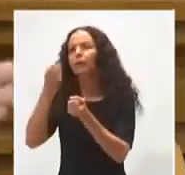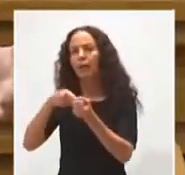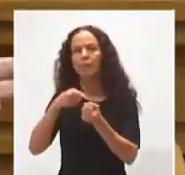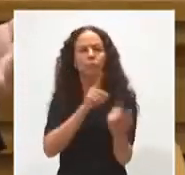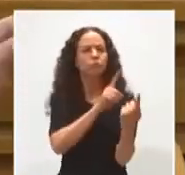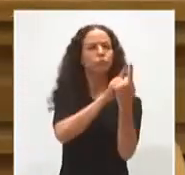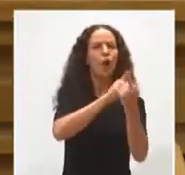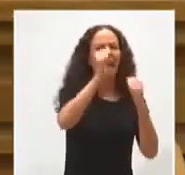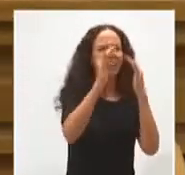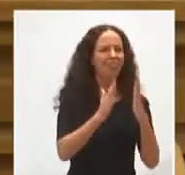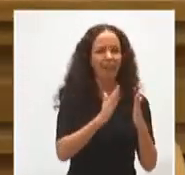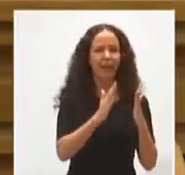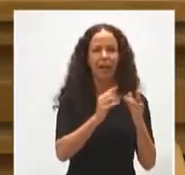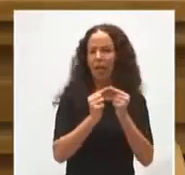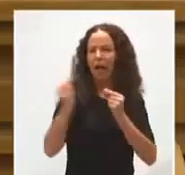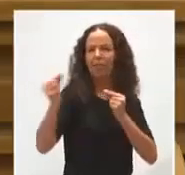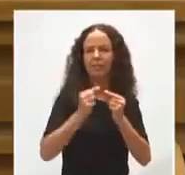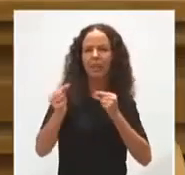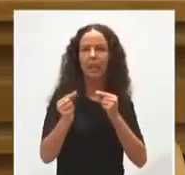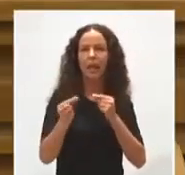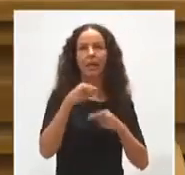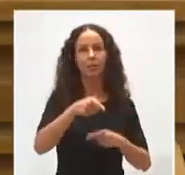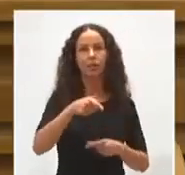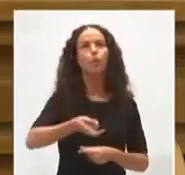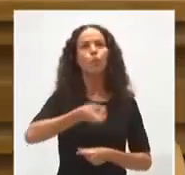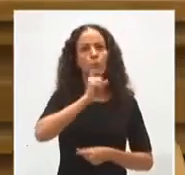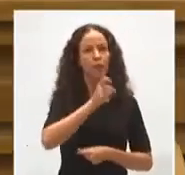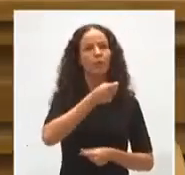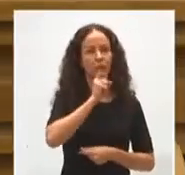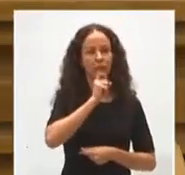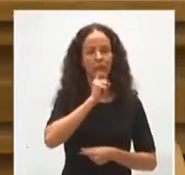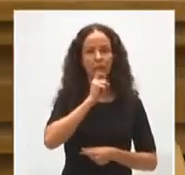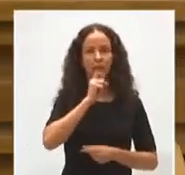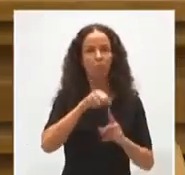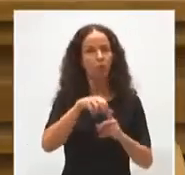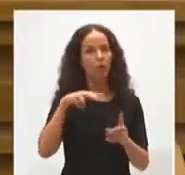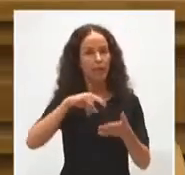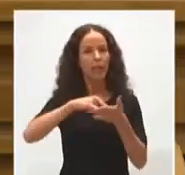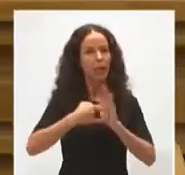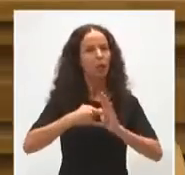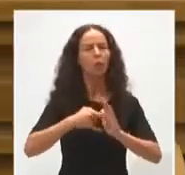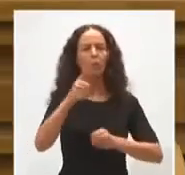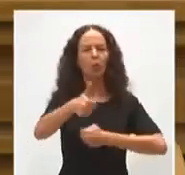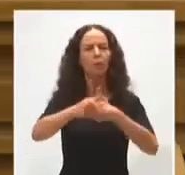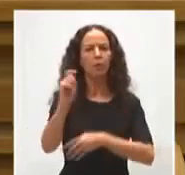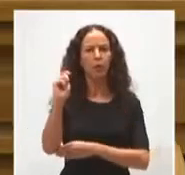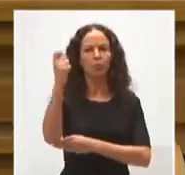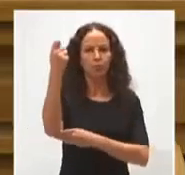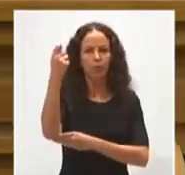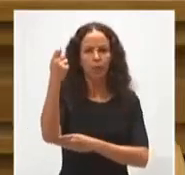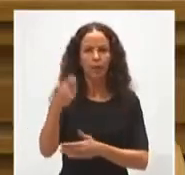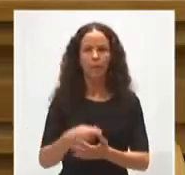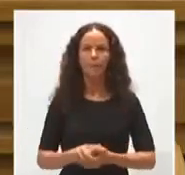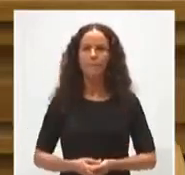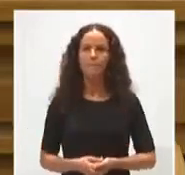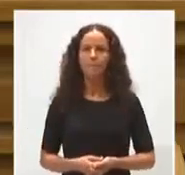parece que es de perogrullo créanme y es muy complicado desde el punto de vista pero lo estamos consiguiendo y lo vamos a extender de manera de manera